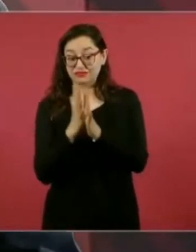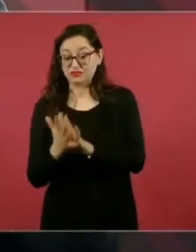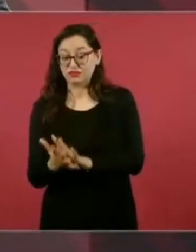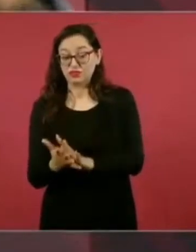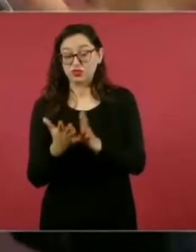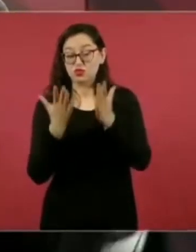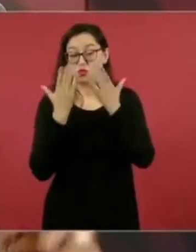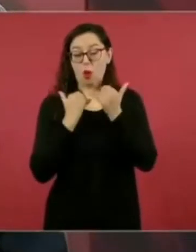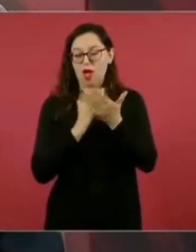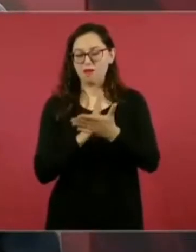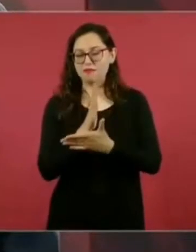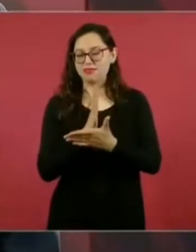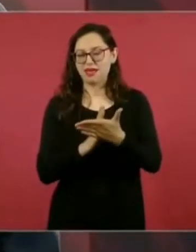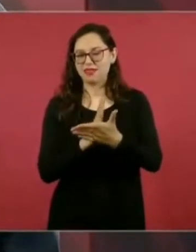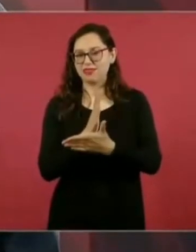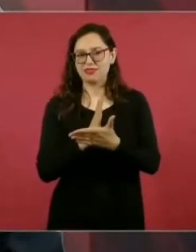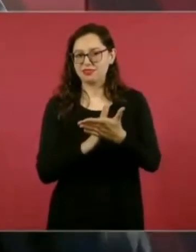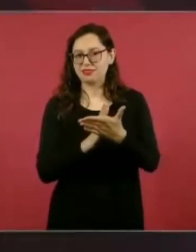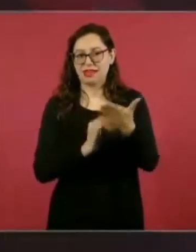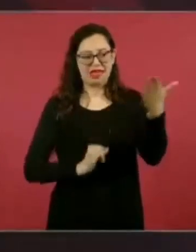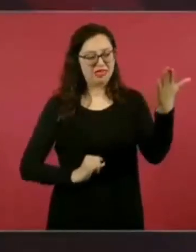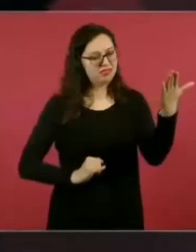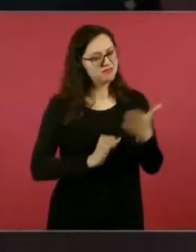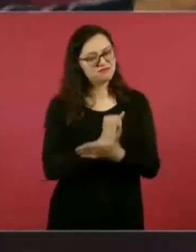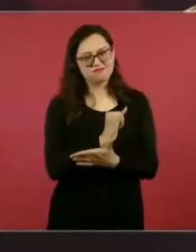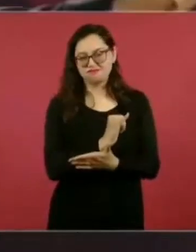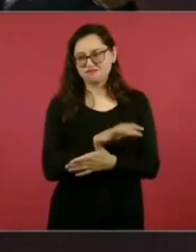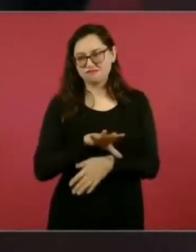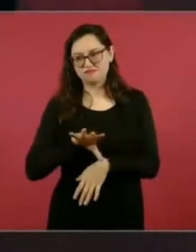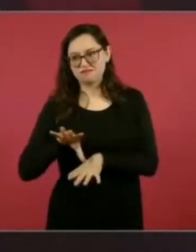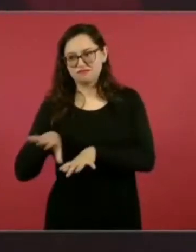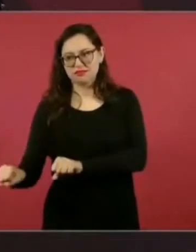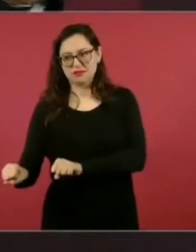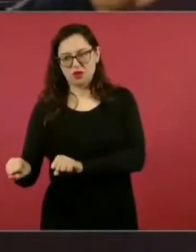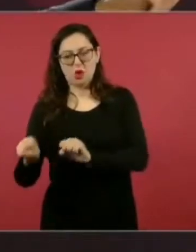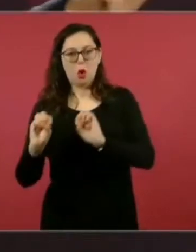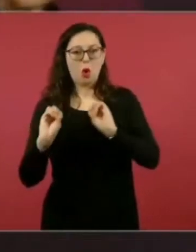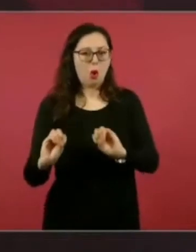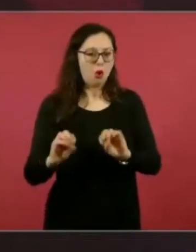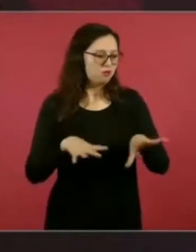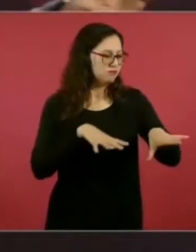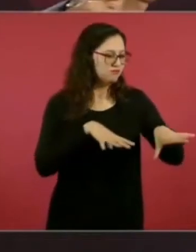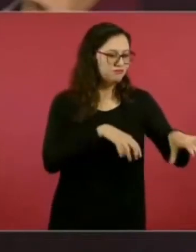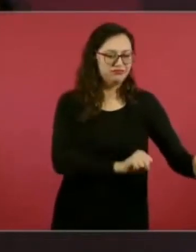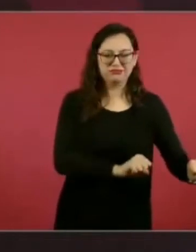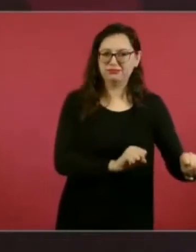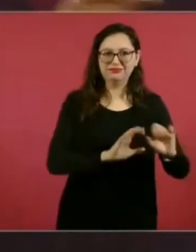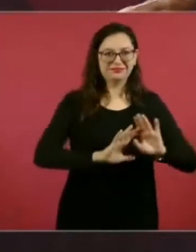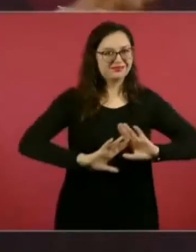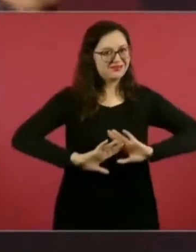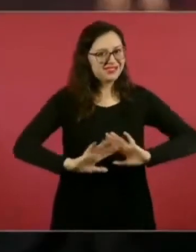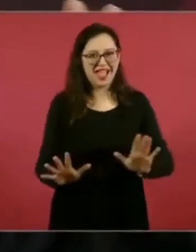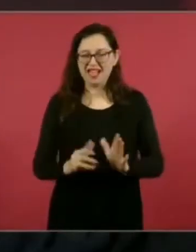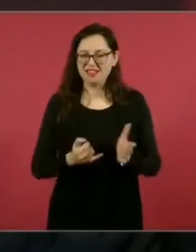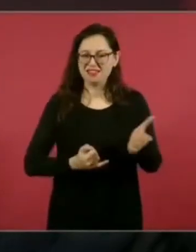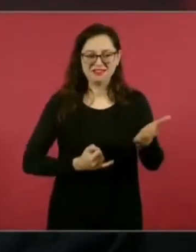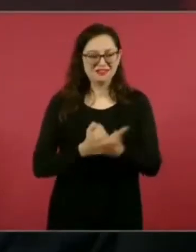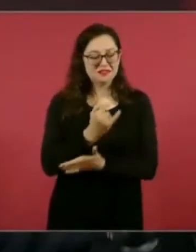hay que definirse, y ayudó muchísimo este proceso de transformación a